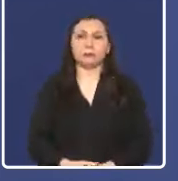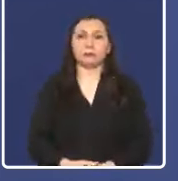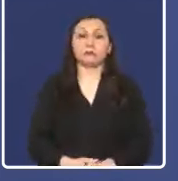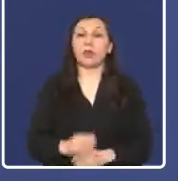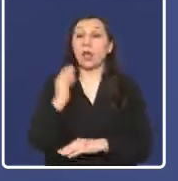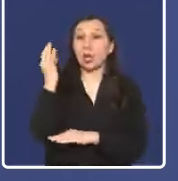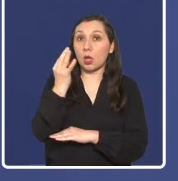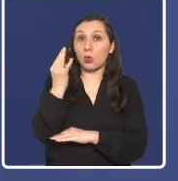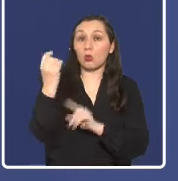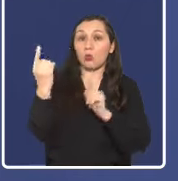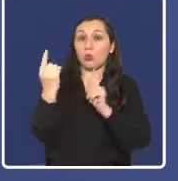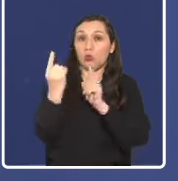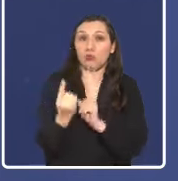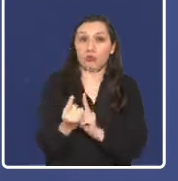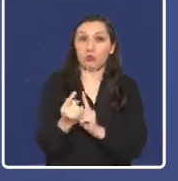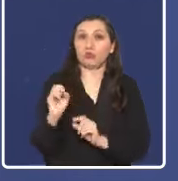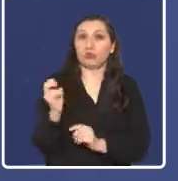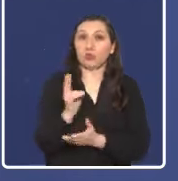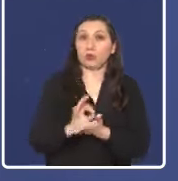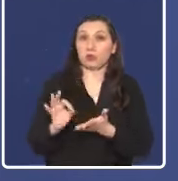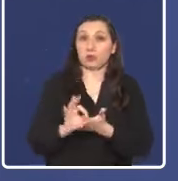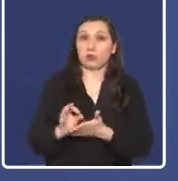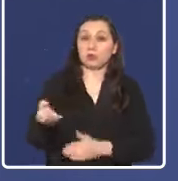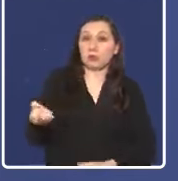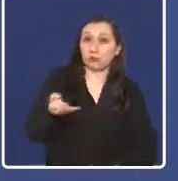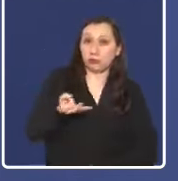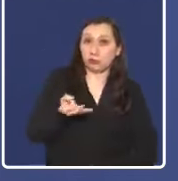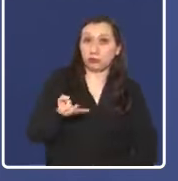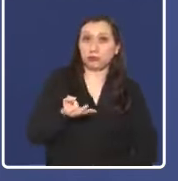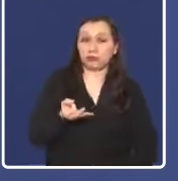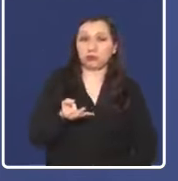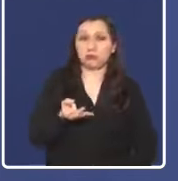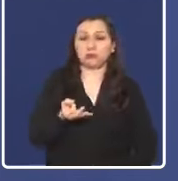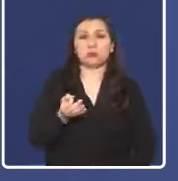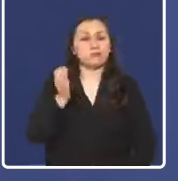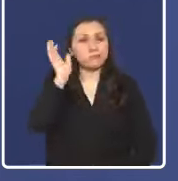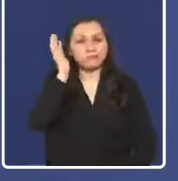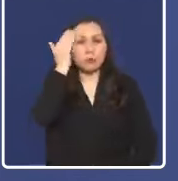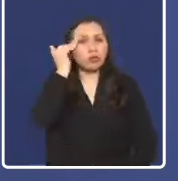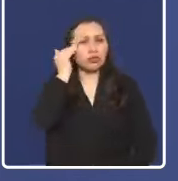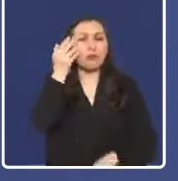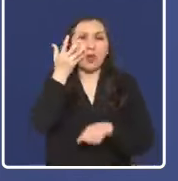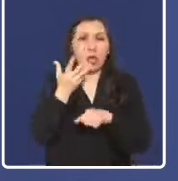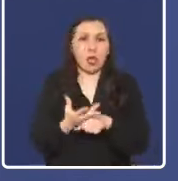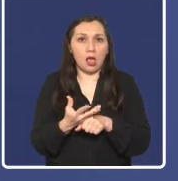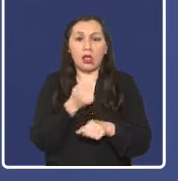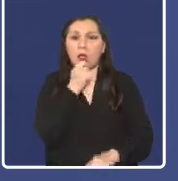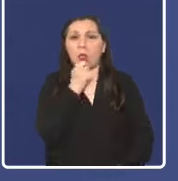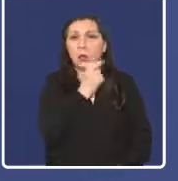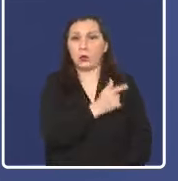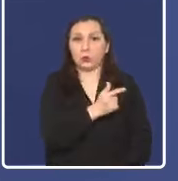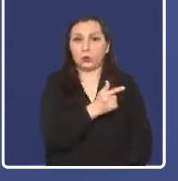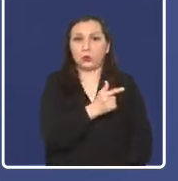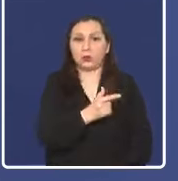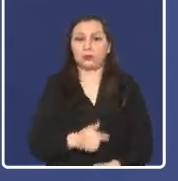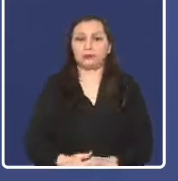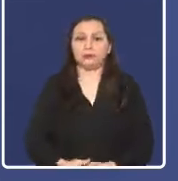En esta reunión, el subsecretario me indica que no estaba en conocimiento que existía una denuncia.